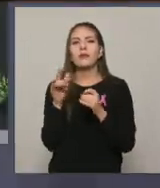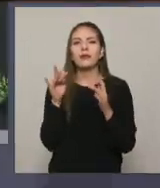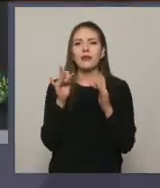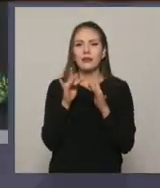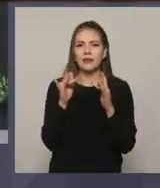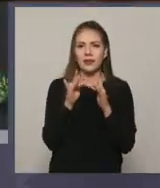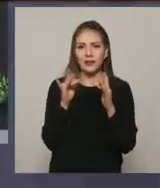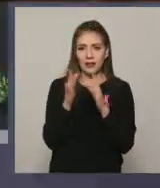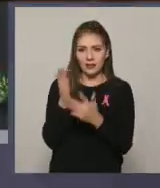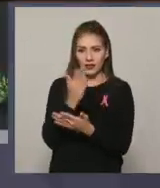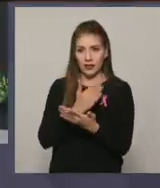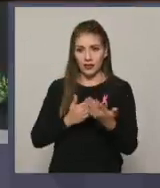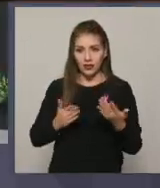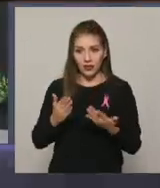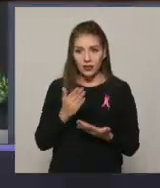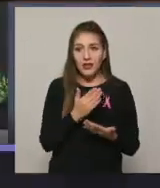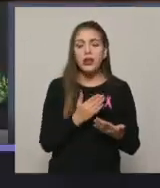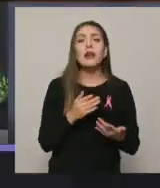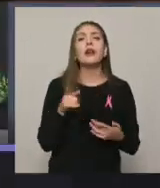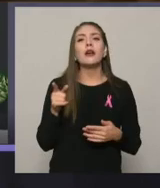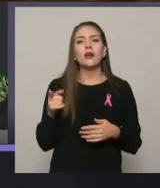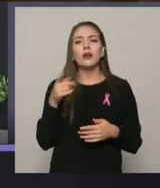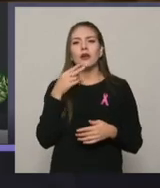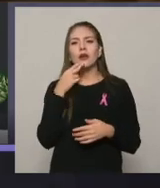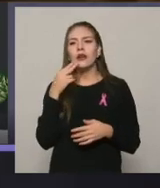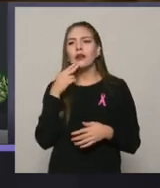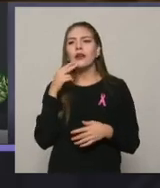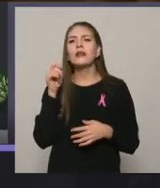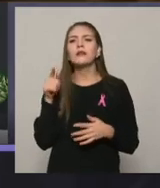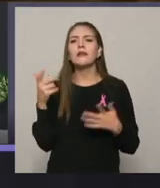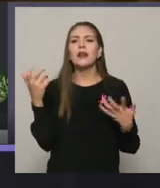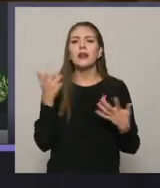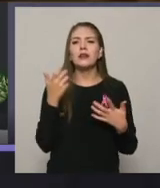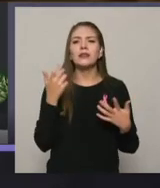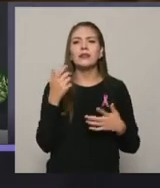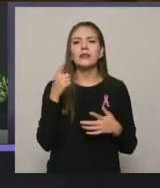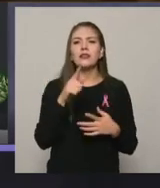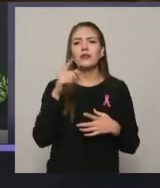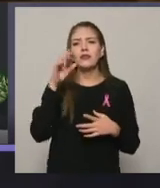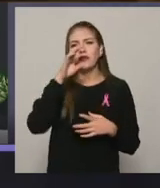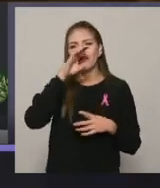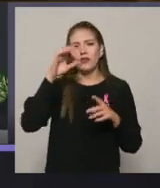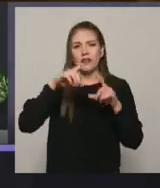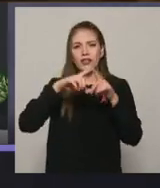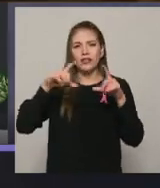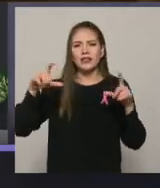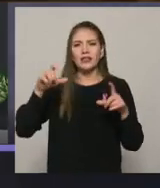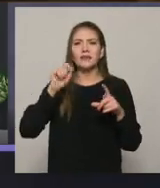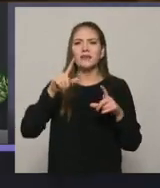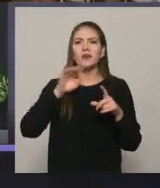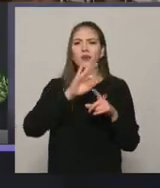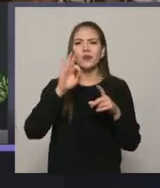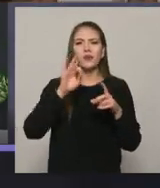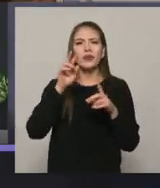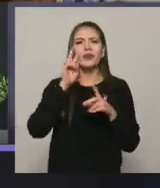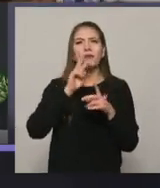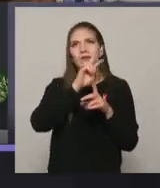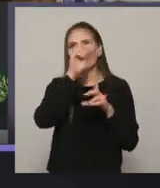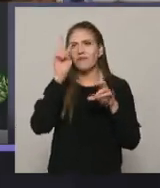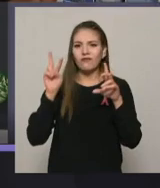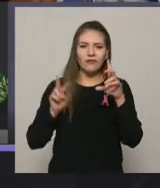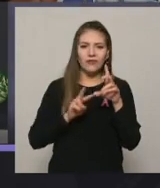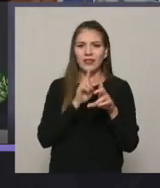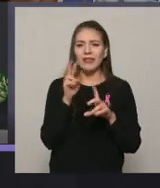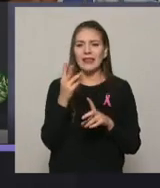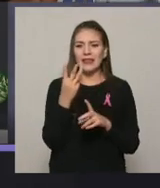nuevas alternativas que hay, hicimos unas imágenes 360, le fueron muy bien. Y bueno, yo creo que Antimio